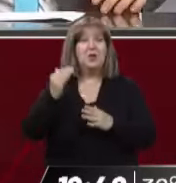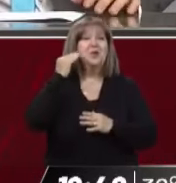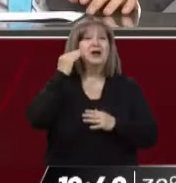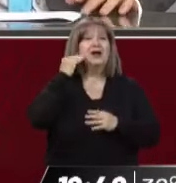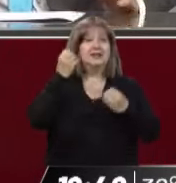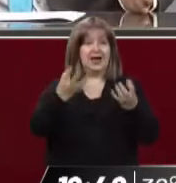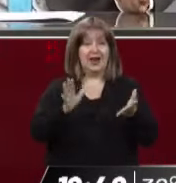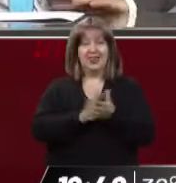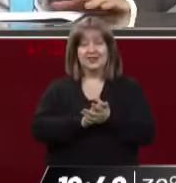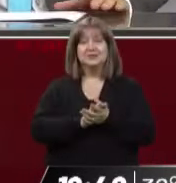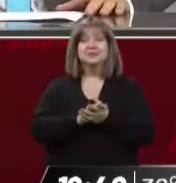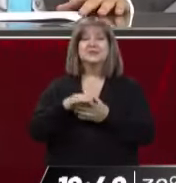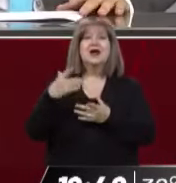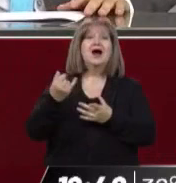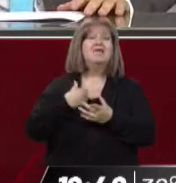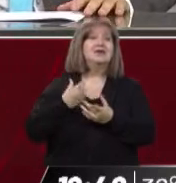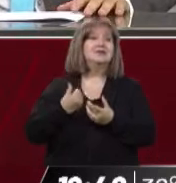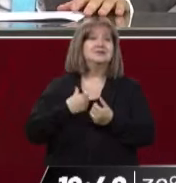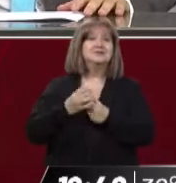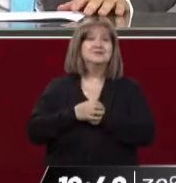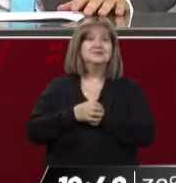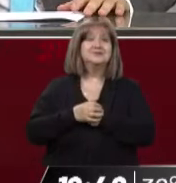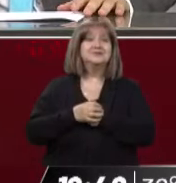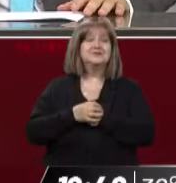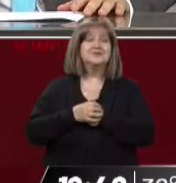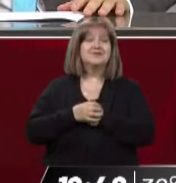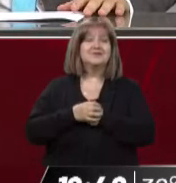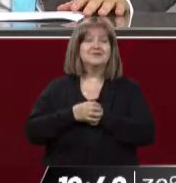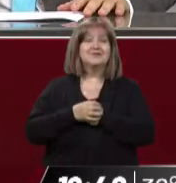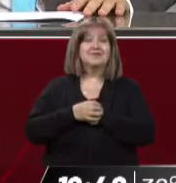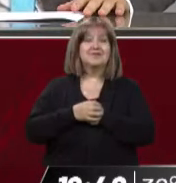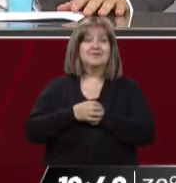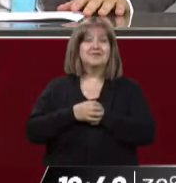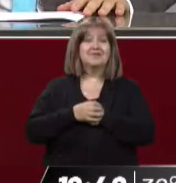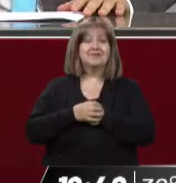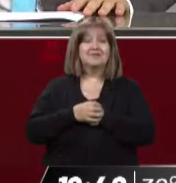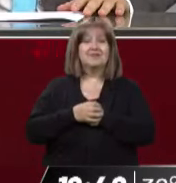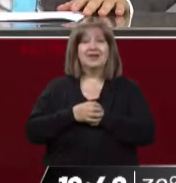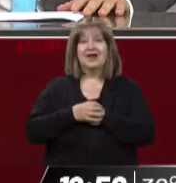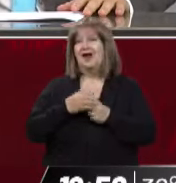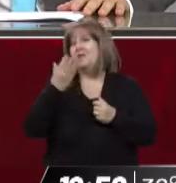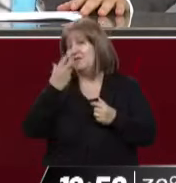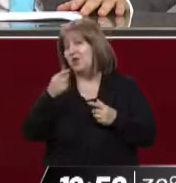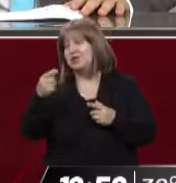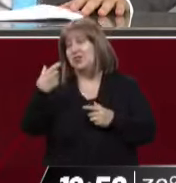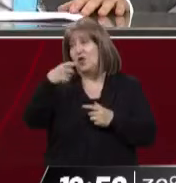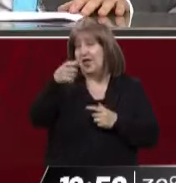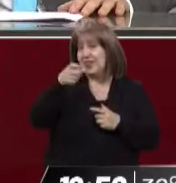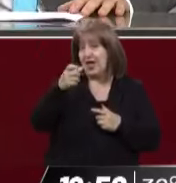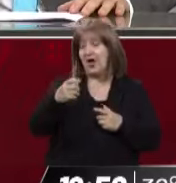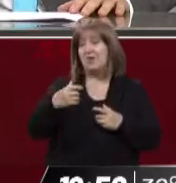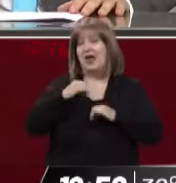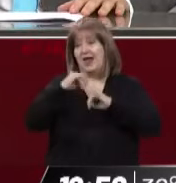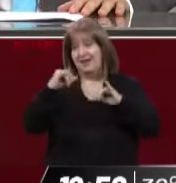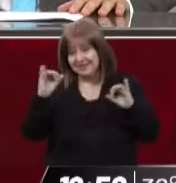Placer saludarlos. Bueno, se puede traer algún recreo también cuando quiera. Pero eso lo dejo para... Usted tiene virales en el cierre, ¿no? Muchas veces. Y el